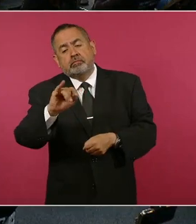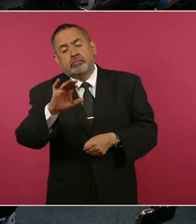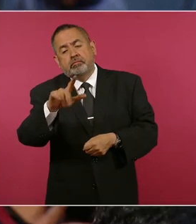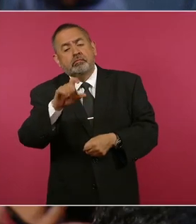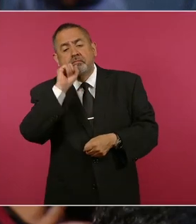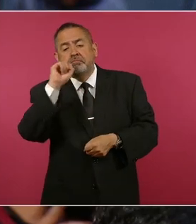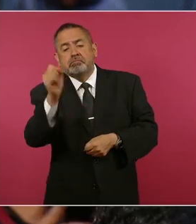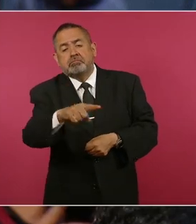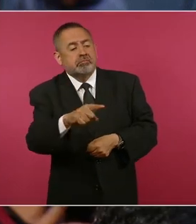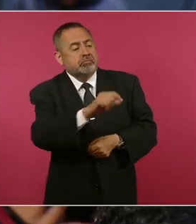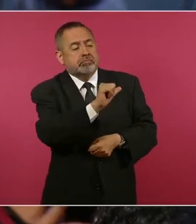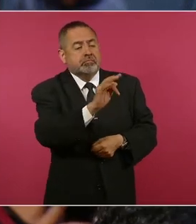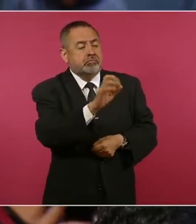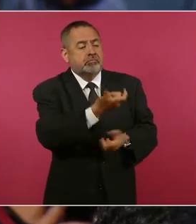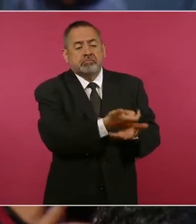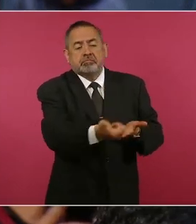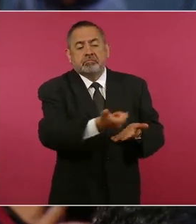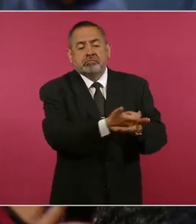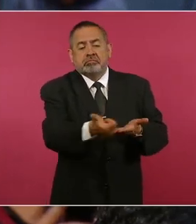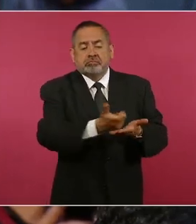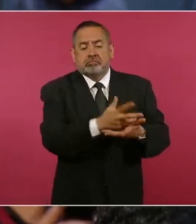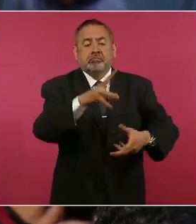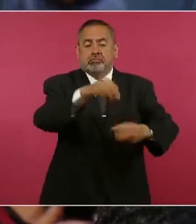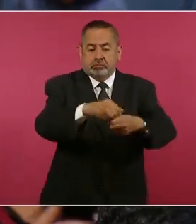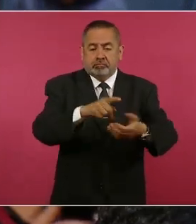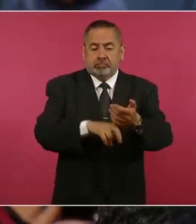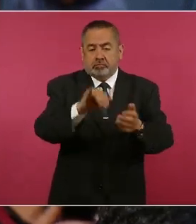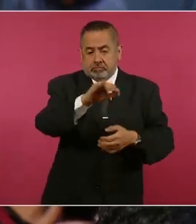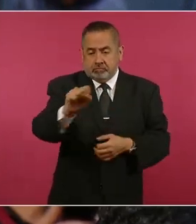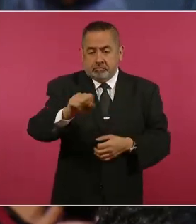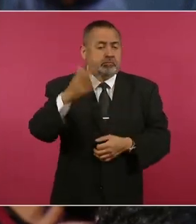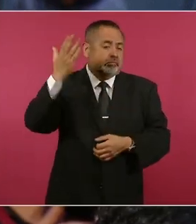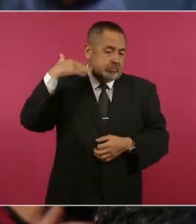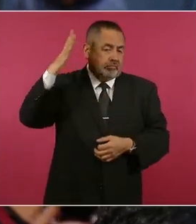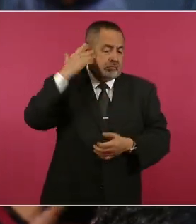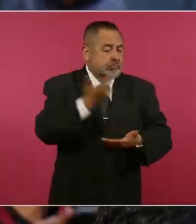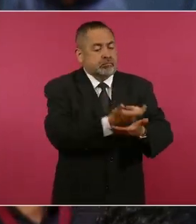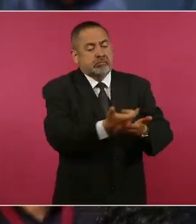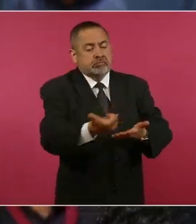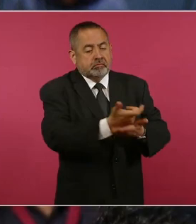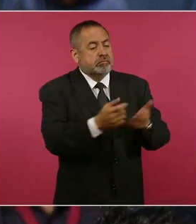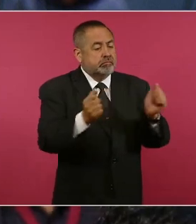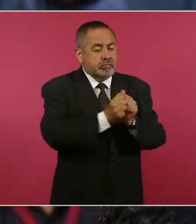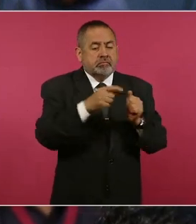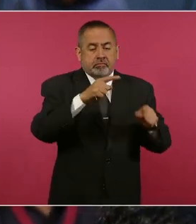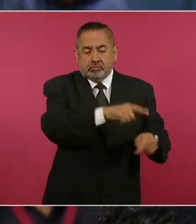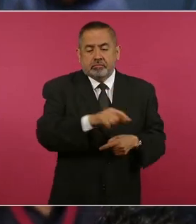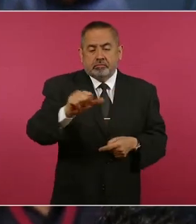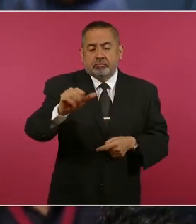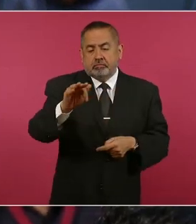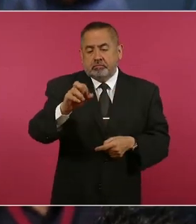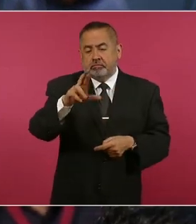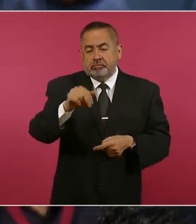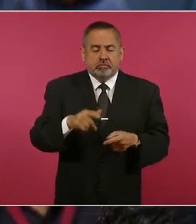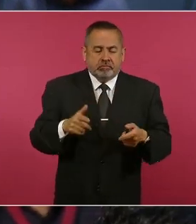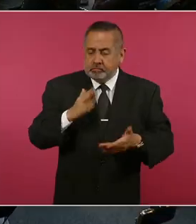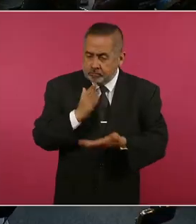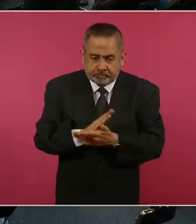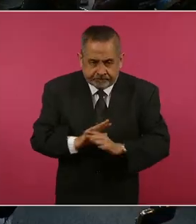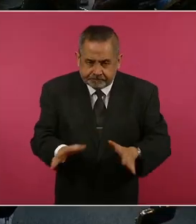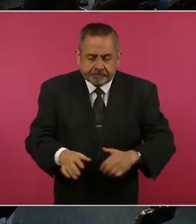financiando, el que ya tiene el seguro social, se estaba financiando con sí, recursos de los